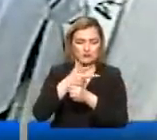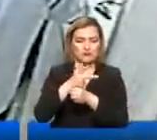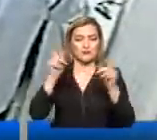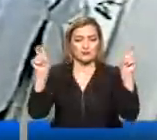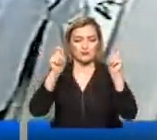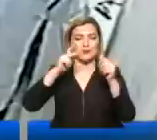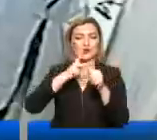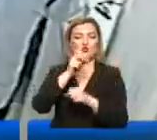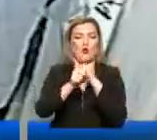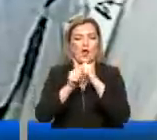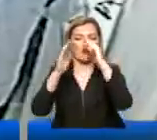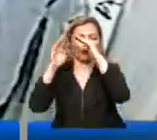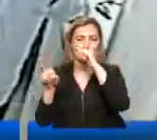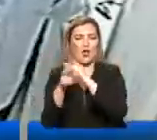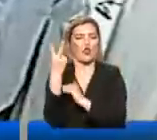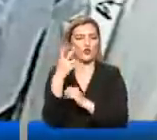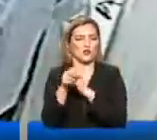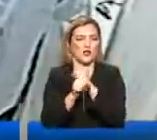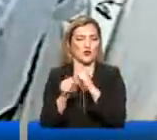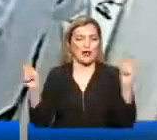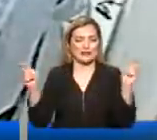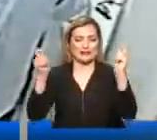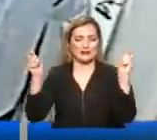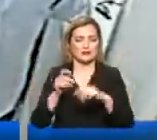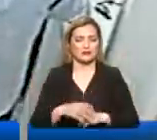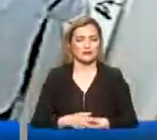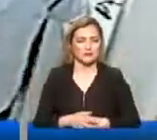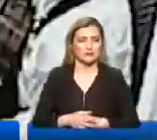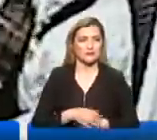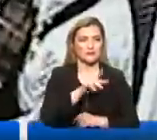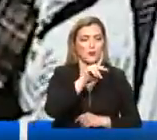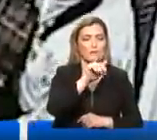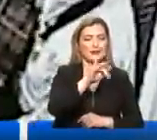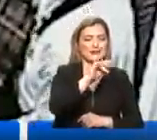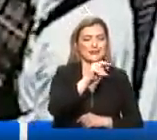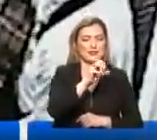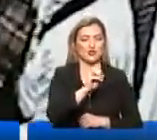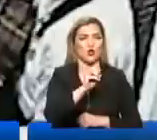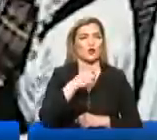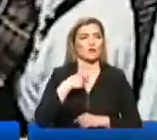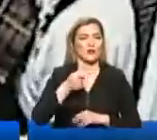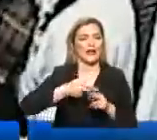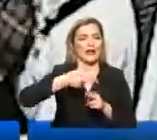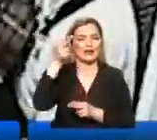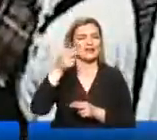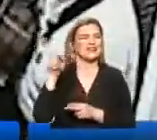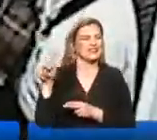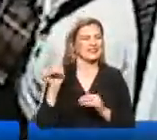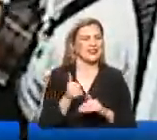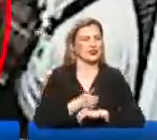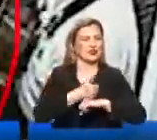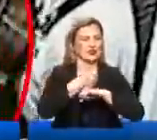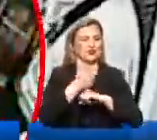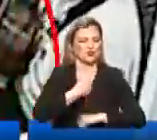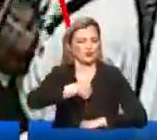el segundo año de asilo otorgado a Julian Assange, además de Patiño, al jurista y ex magistrado español Baltasar